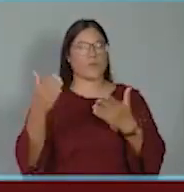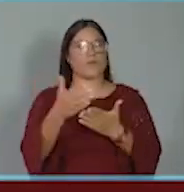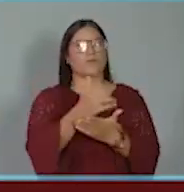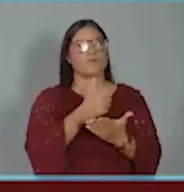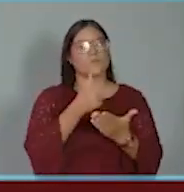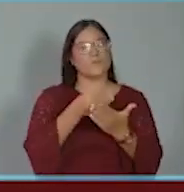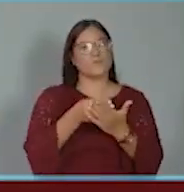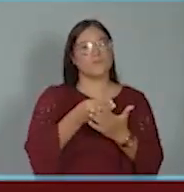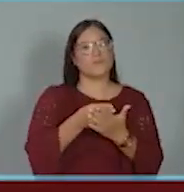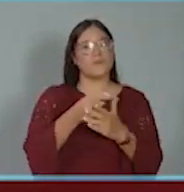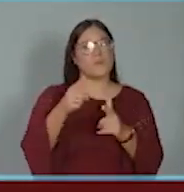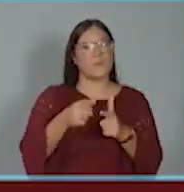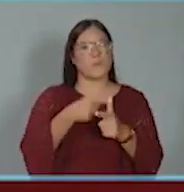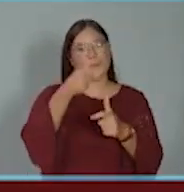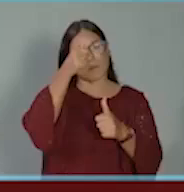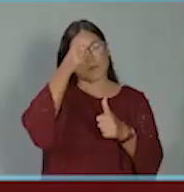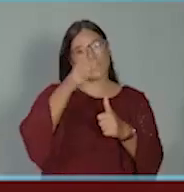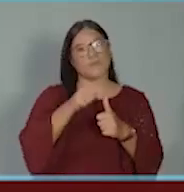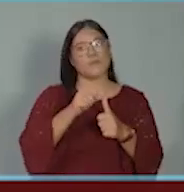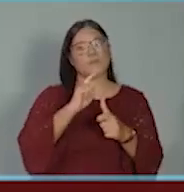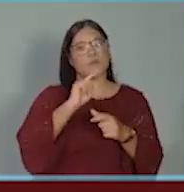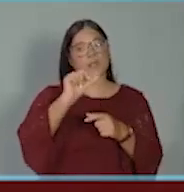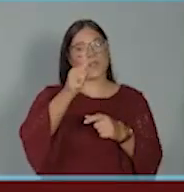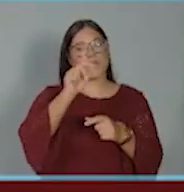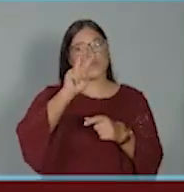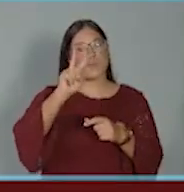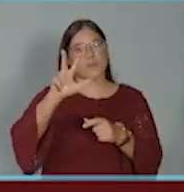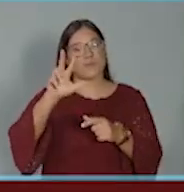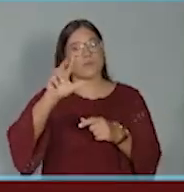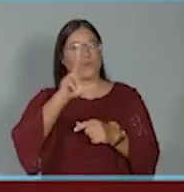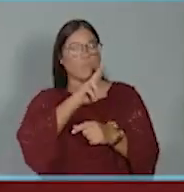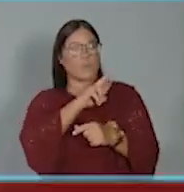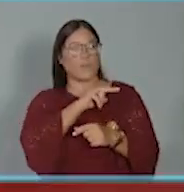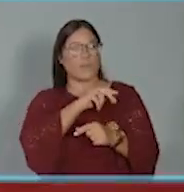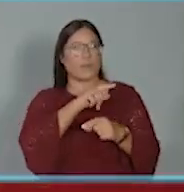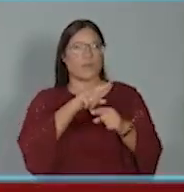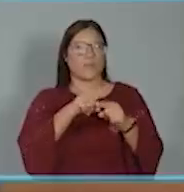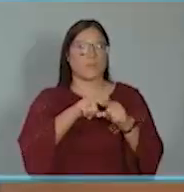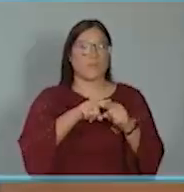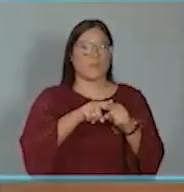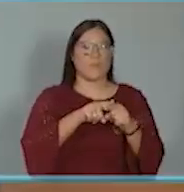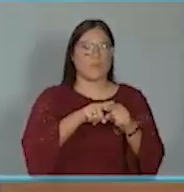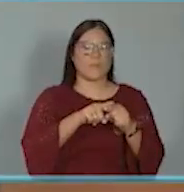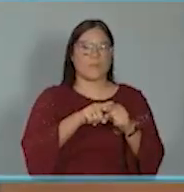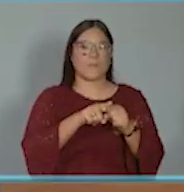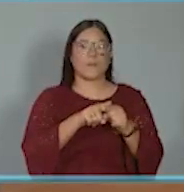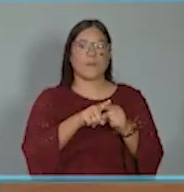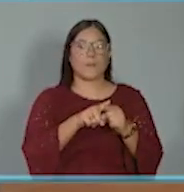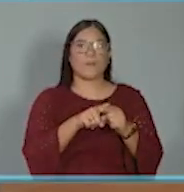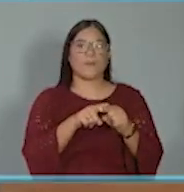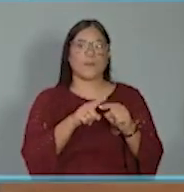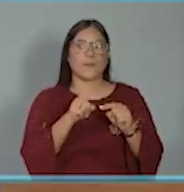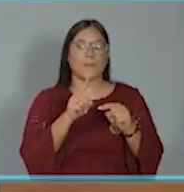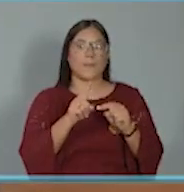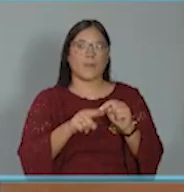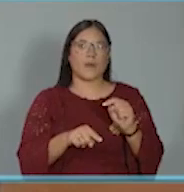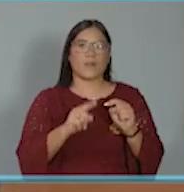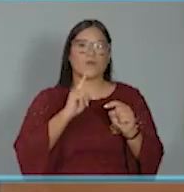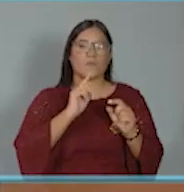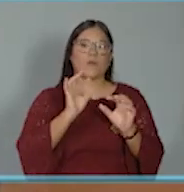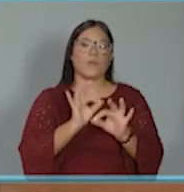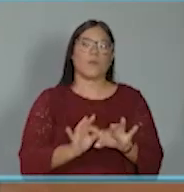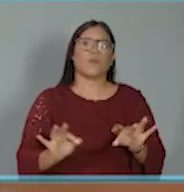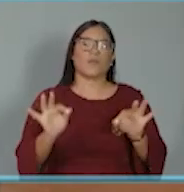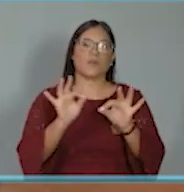los datos que en un principio si se recuerdan estaba del 10 al 23 de noviembre pero por una serie exacto no Y fue